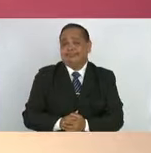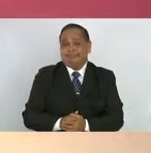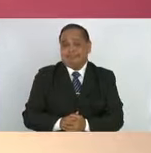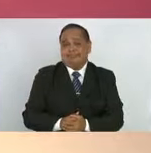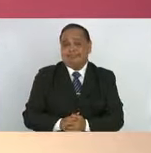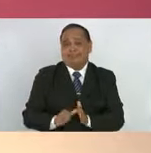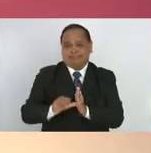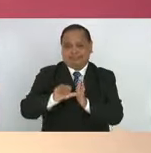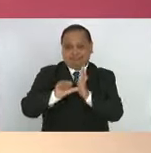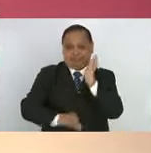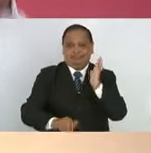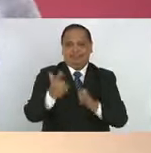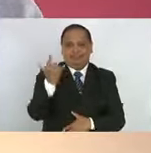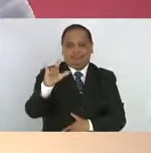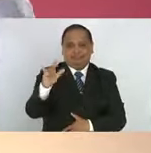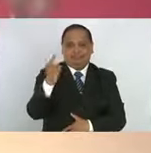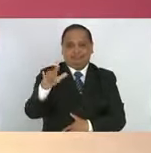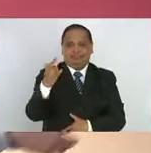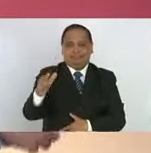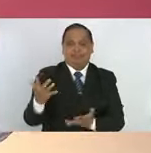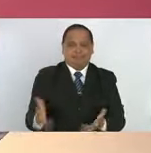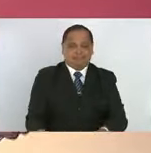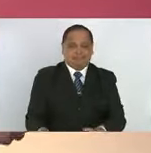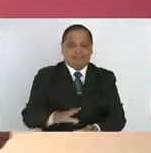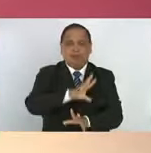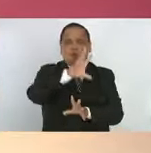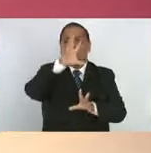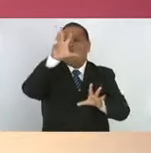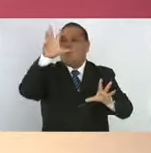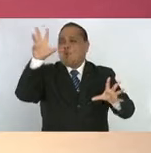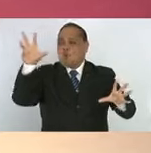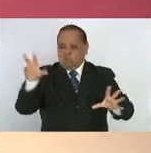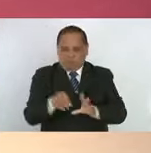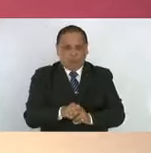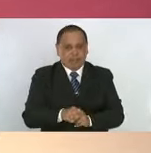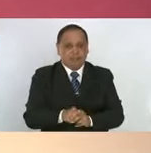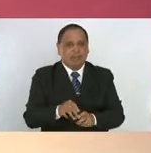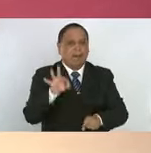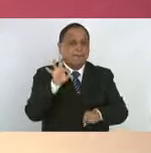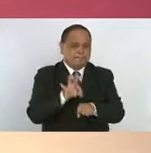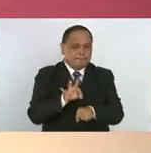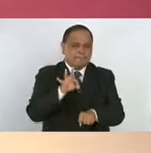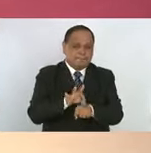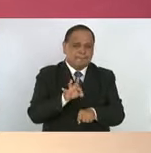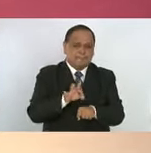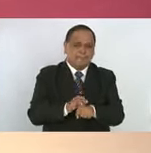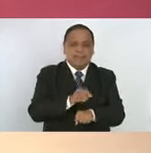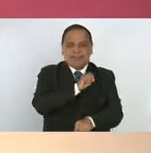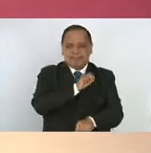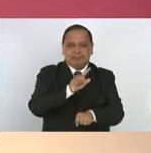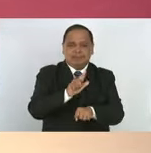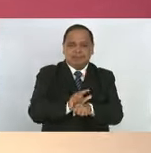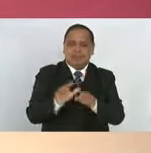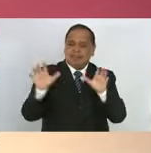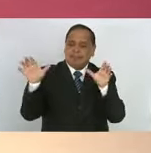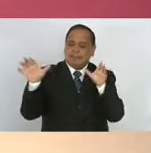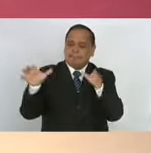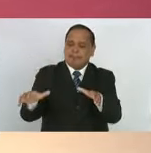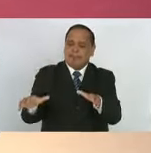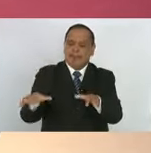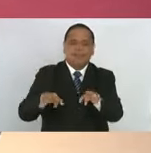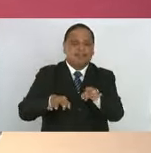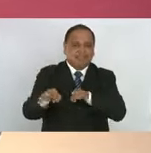de este año debemos de tener ya completa toda la plantilla de